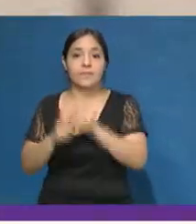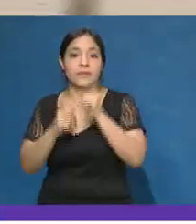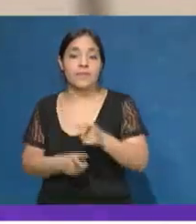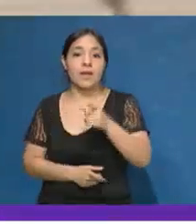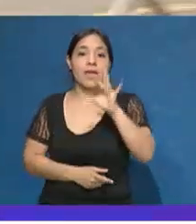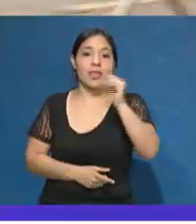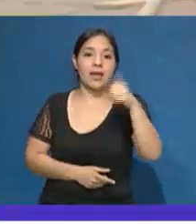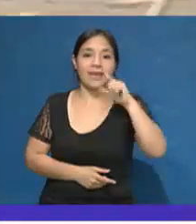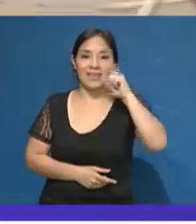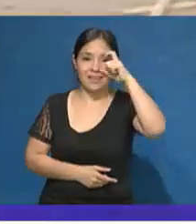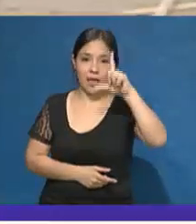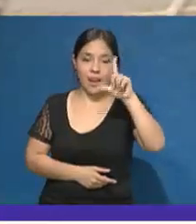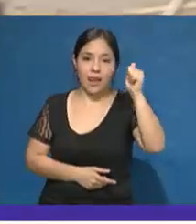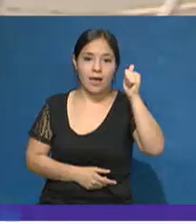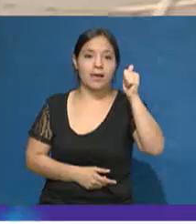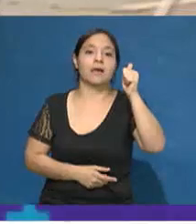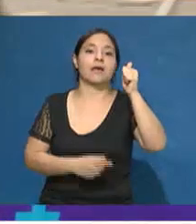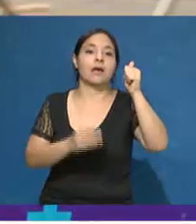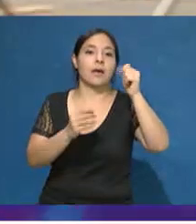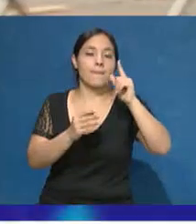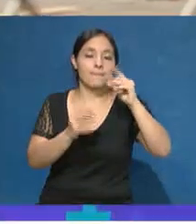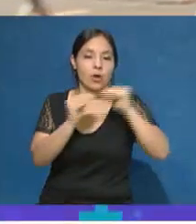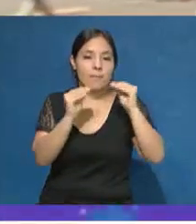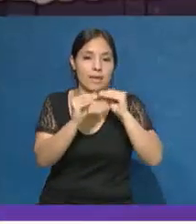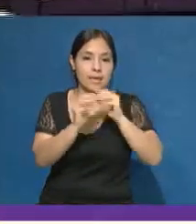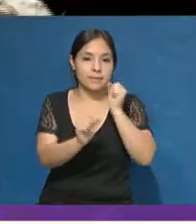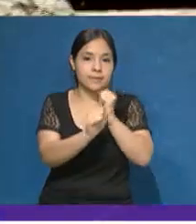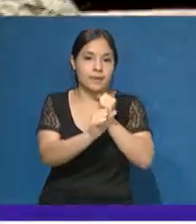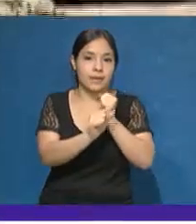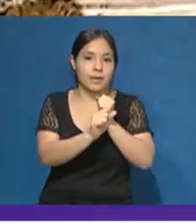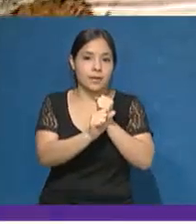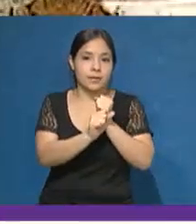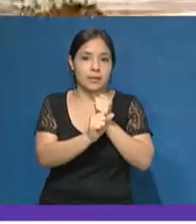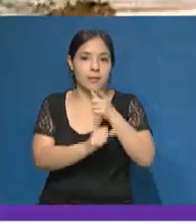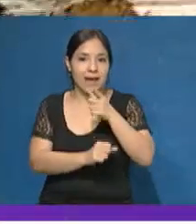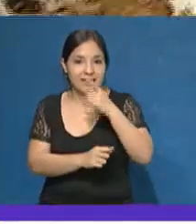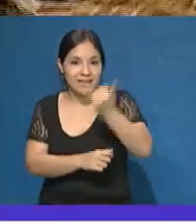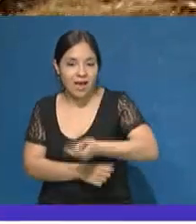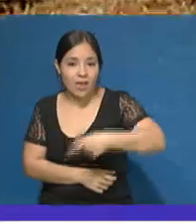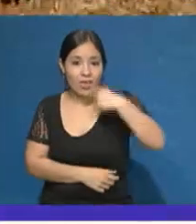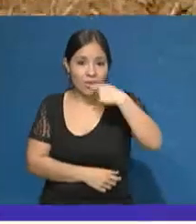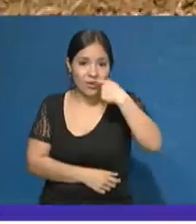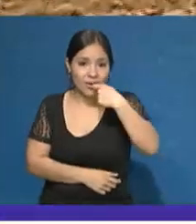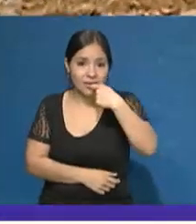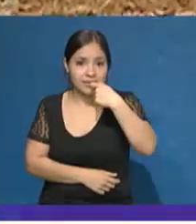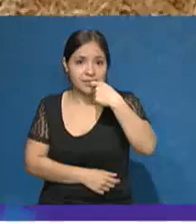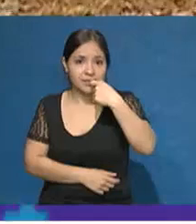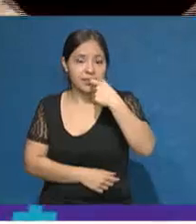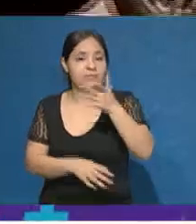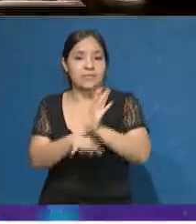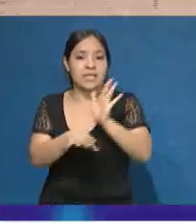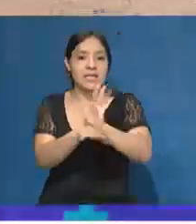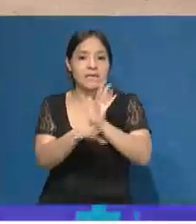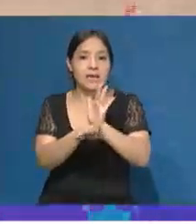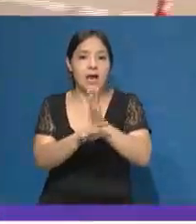del noticiero acerca de el elemento consumo de estupefacientes cuánto peso fue una atenuante un